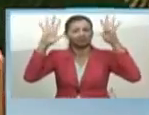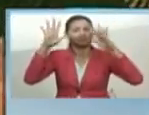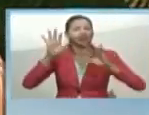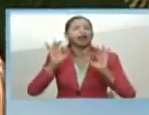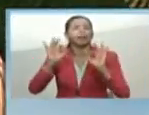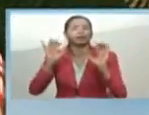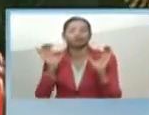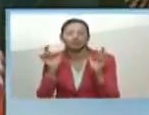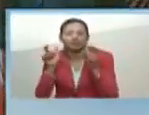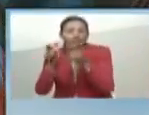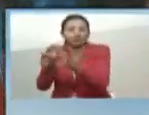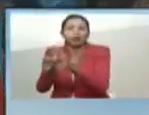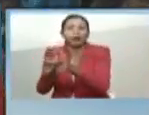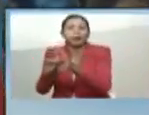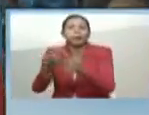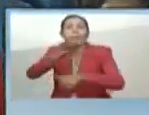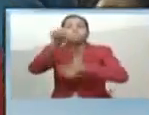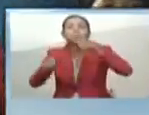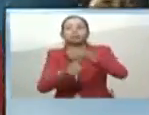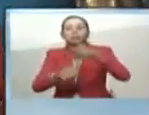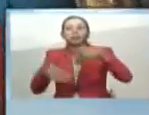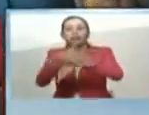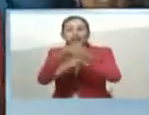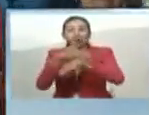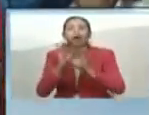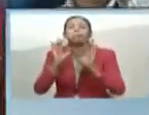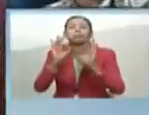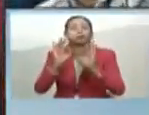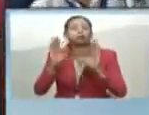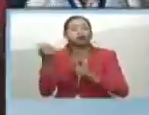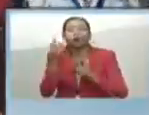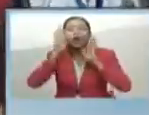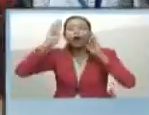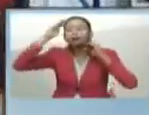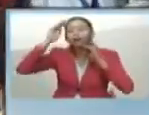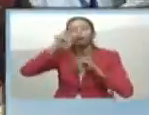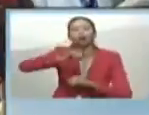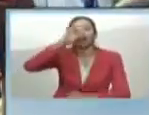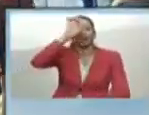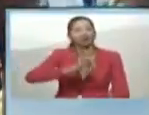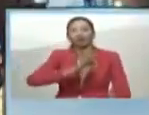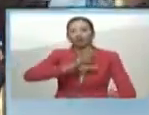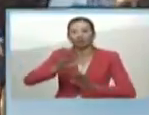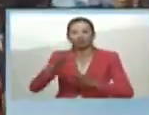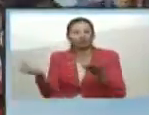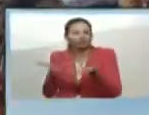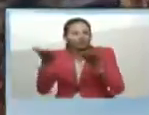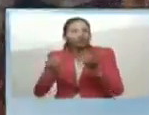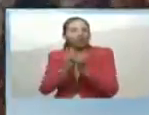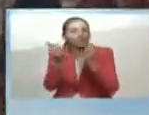que se dedique solo al plan nacional deportivo tan importante